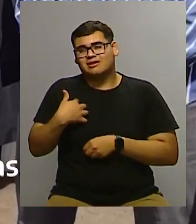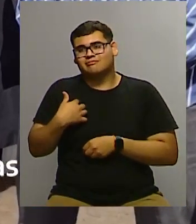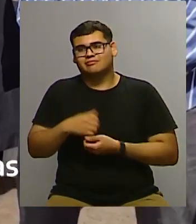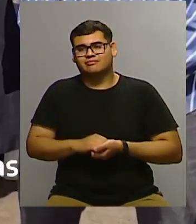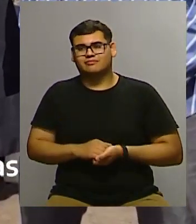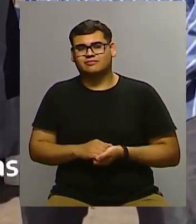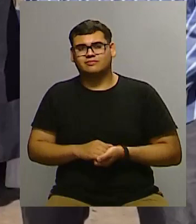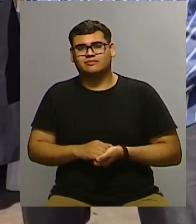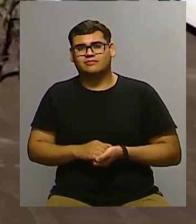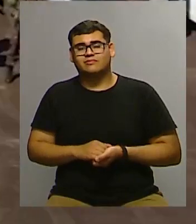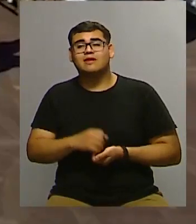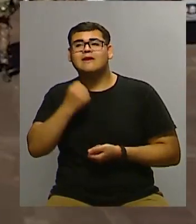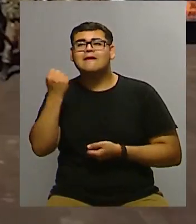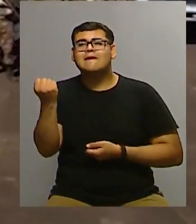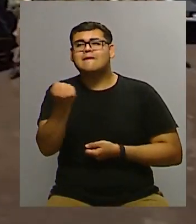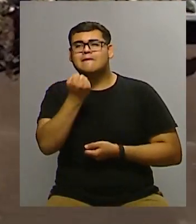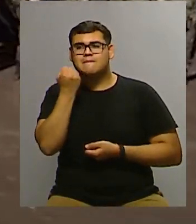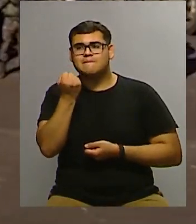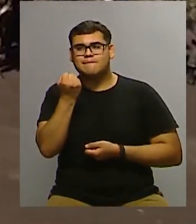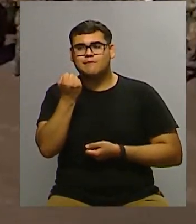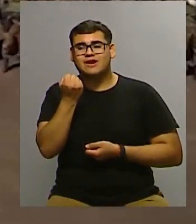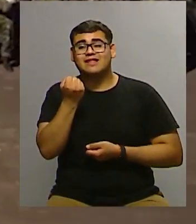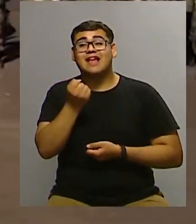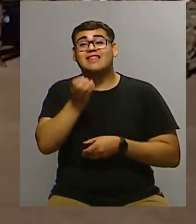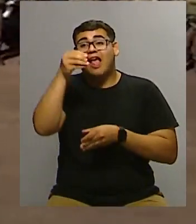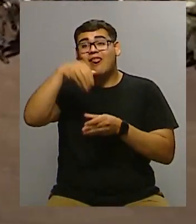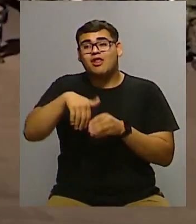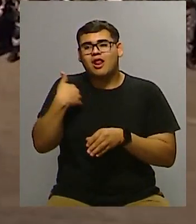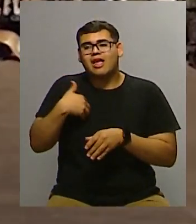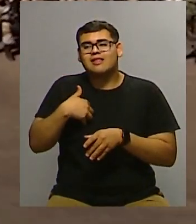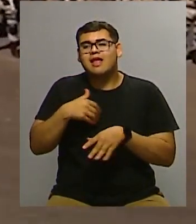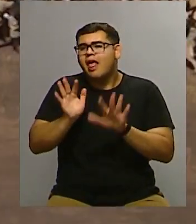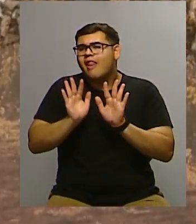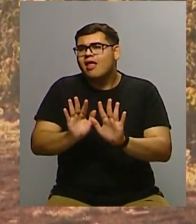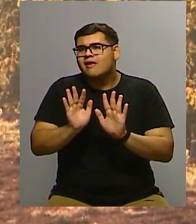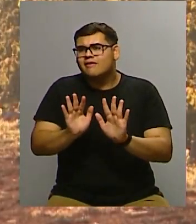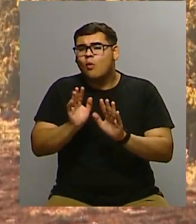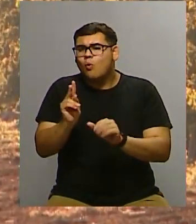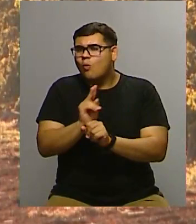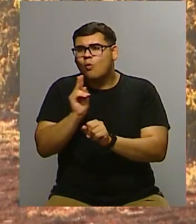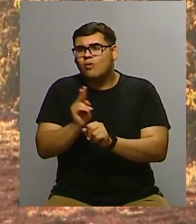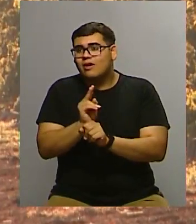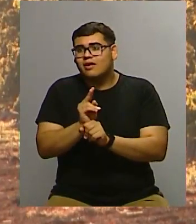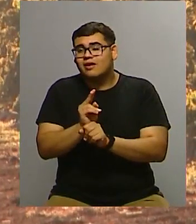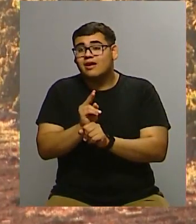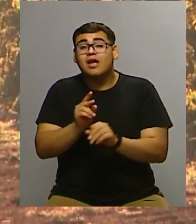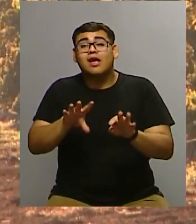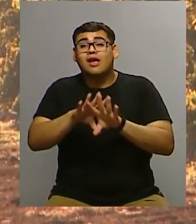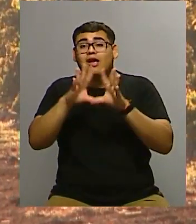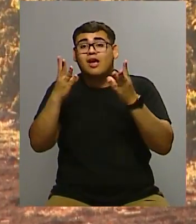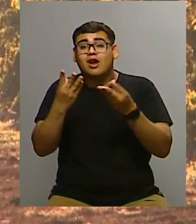eso es tan importante mantener el mercado interno. Aproximadamente hay más de 800